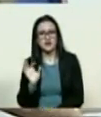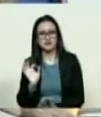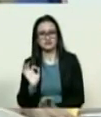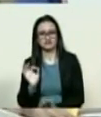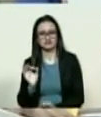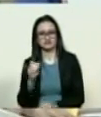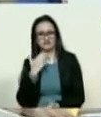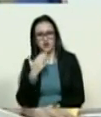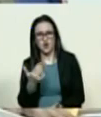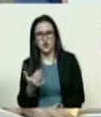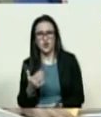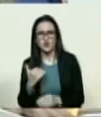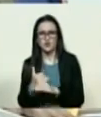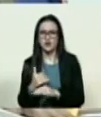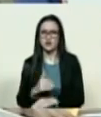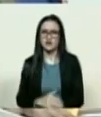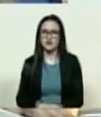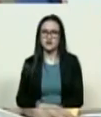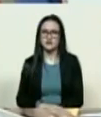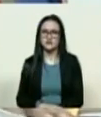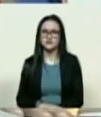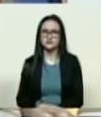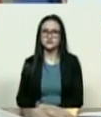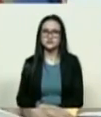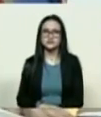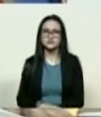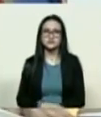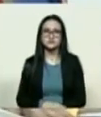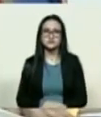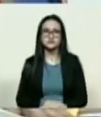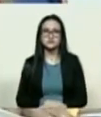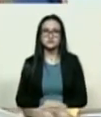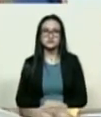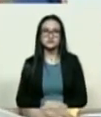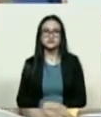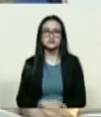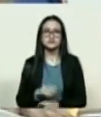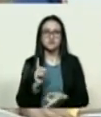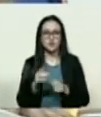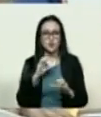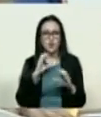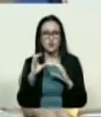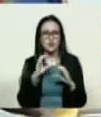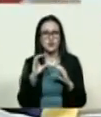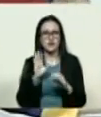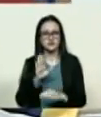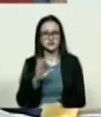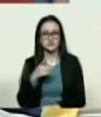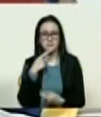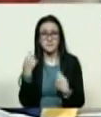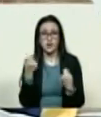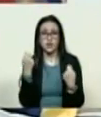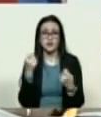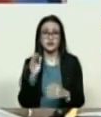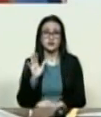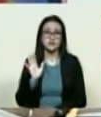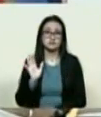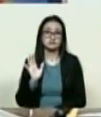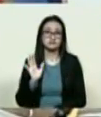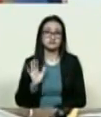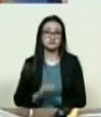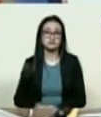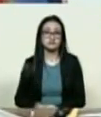impopular. Esa es la objetividad y el buen criterio de algunos comunicadores, ¿no? Pero así son. Ante